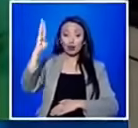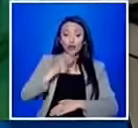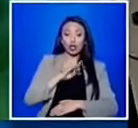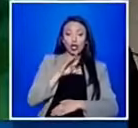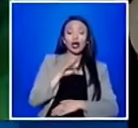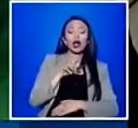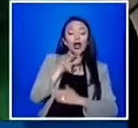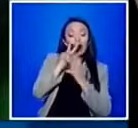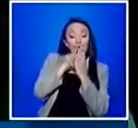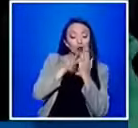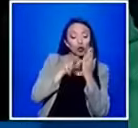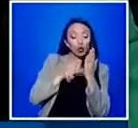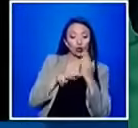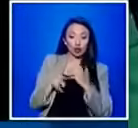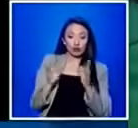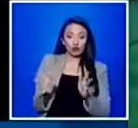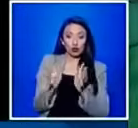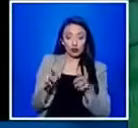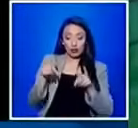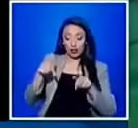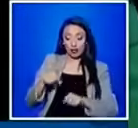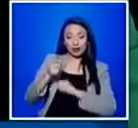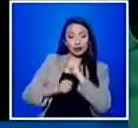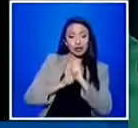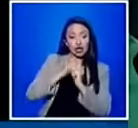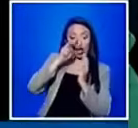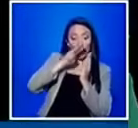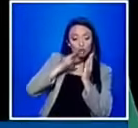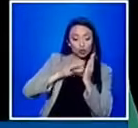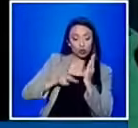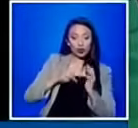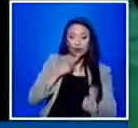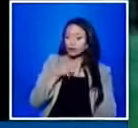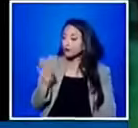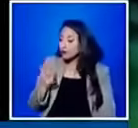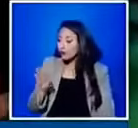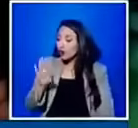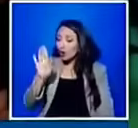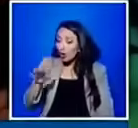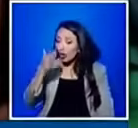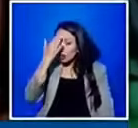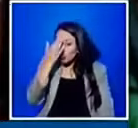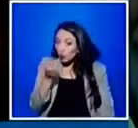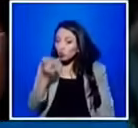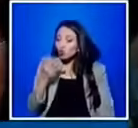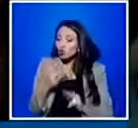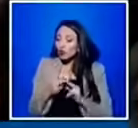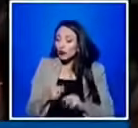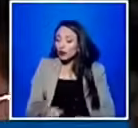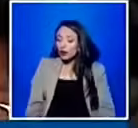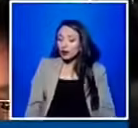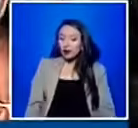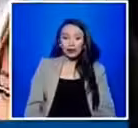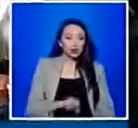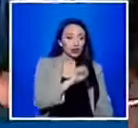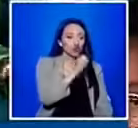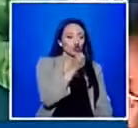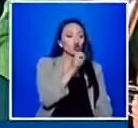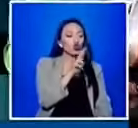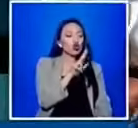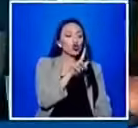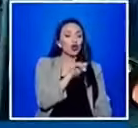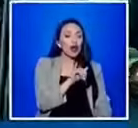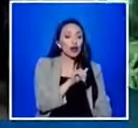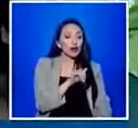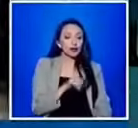actividad muy necesaria para el crecimiento de los estudiantes. Hola, muy buenos días. ¿Cuál es tu nombre, por favor? Zuley.